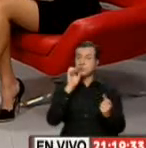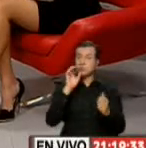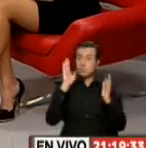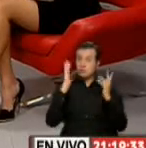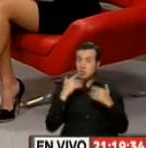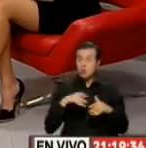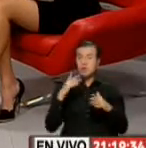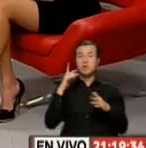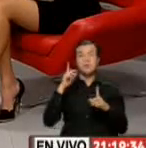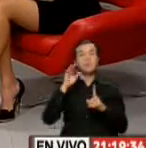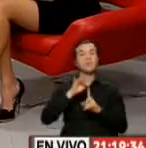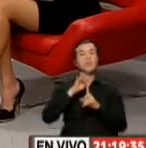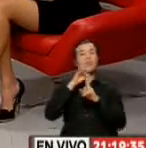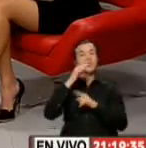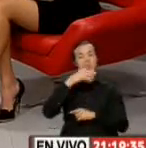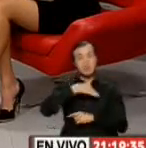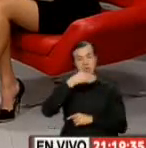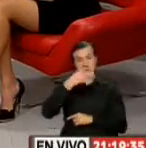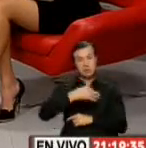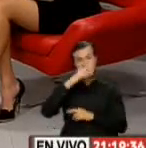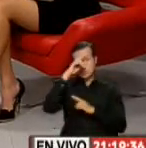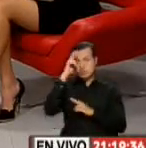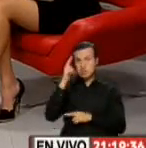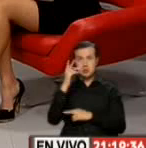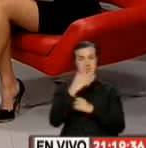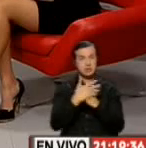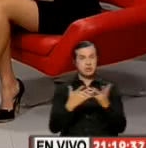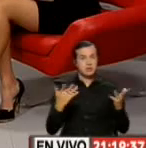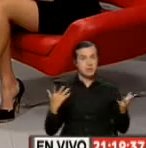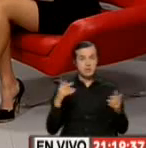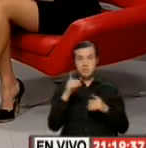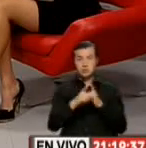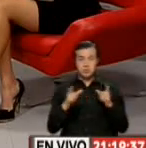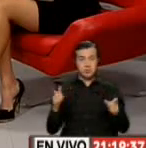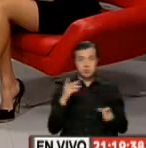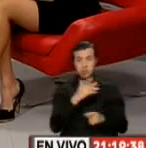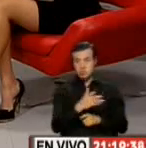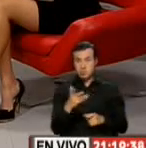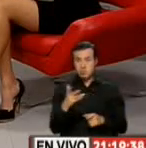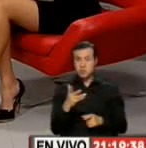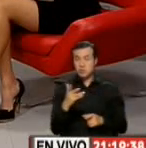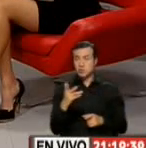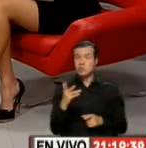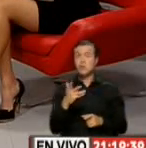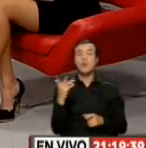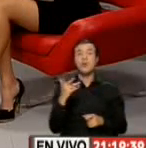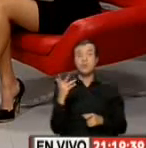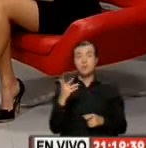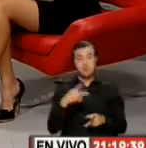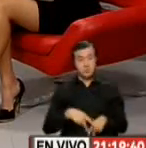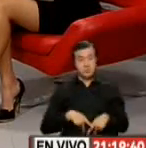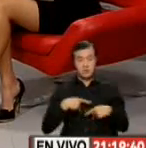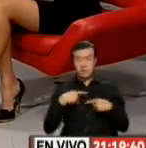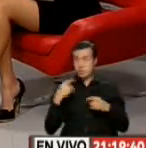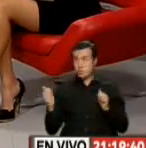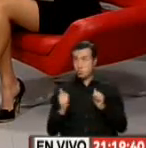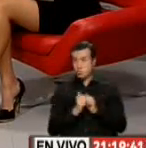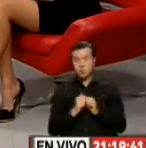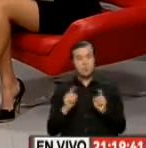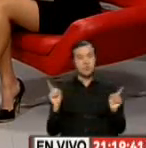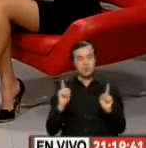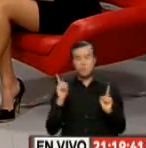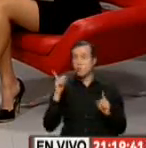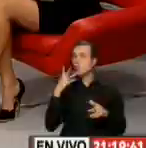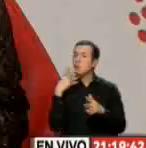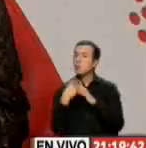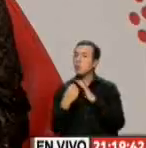eso, que es un principio ético de respeto al otro. Estas personas no salieron de Venezuela porque quieren venir a vivir con nosotros, salen